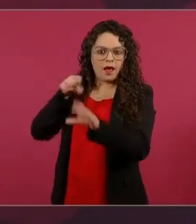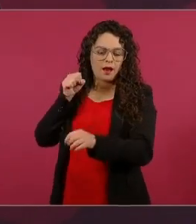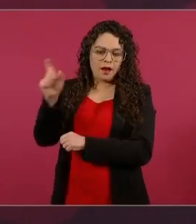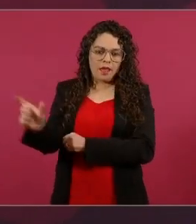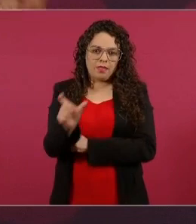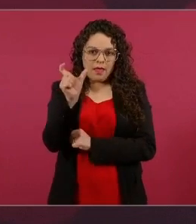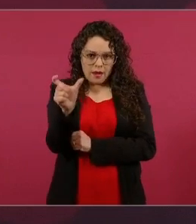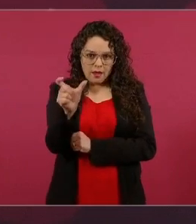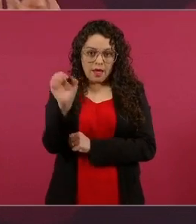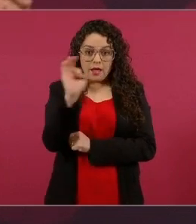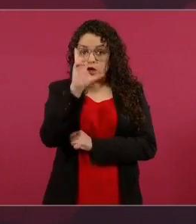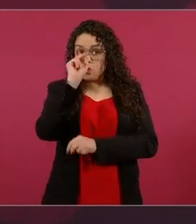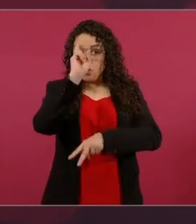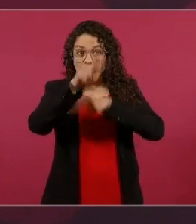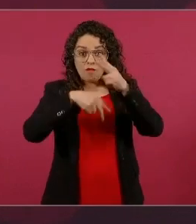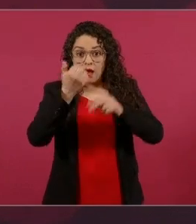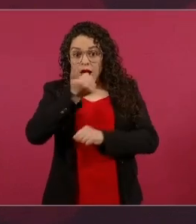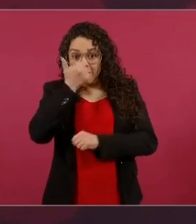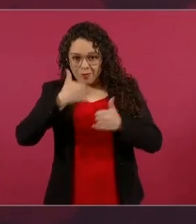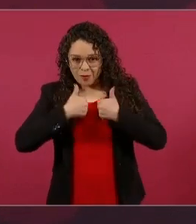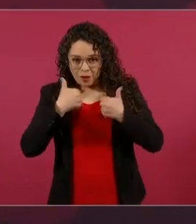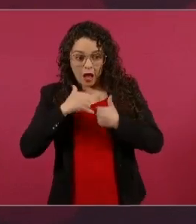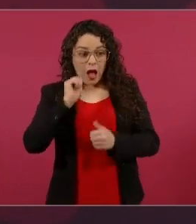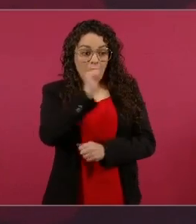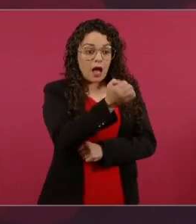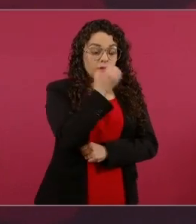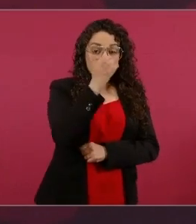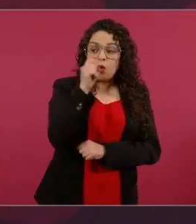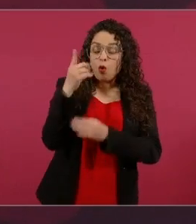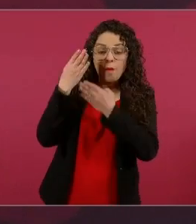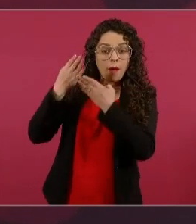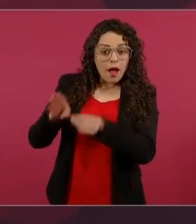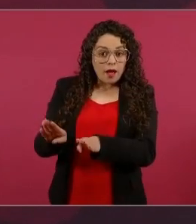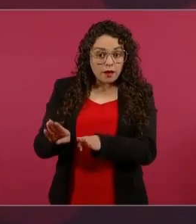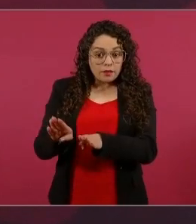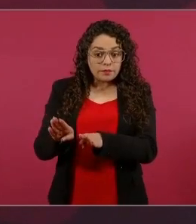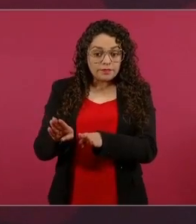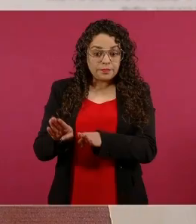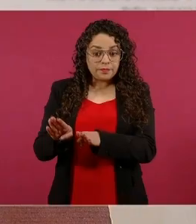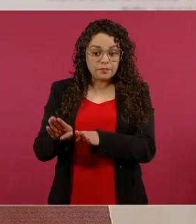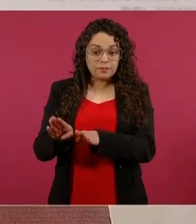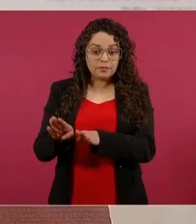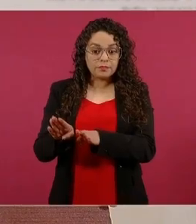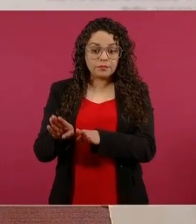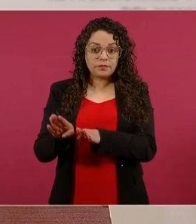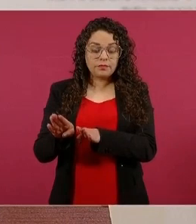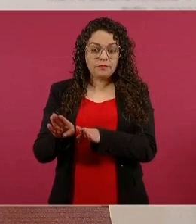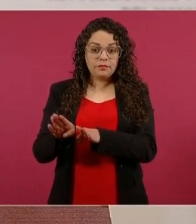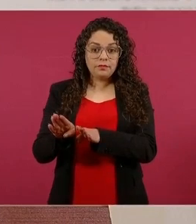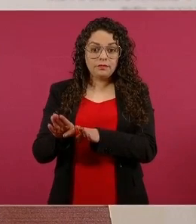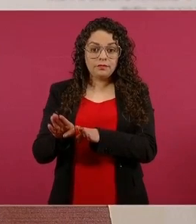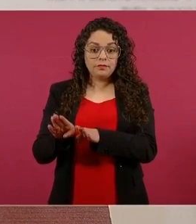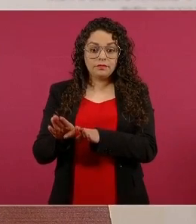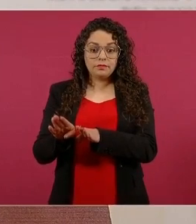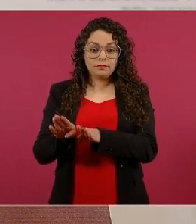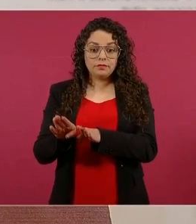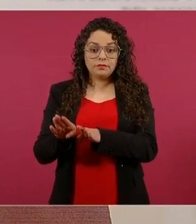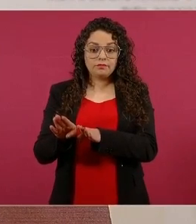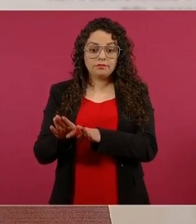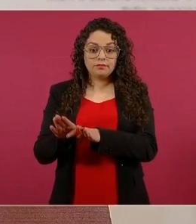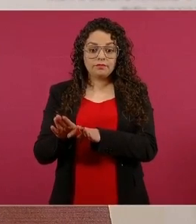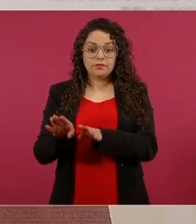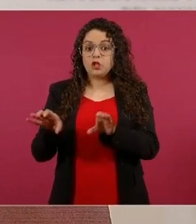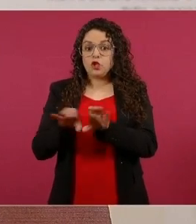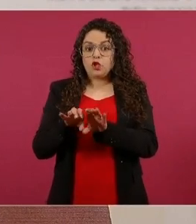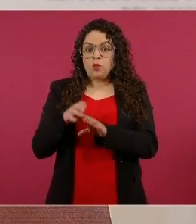escuela o en el caso de los que les corresponde ir a la a la a la sucursal del banco nosotros no les